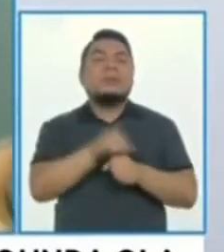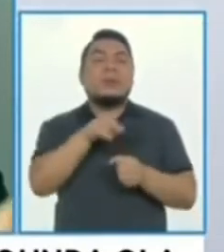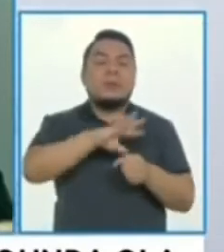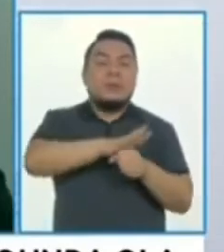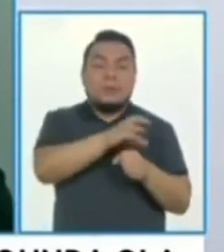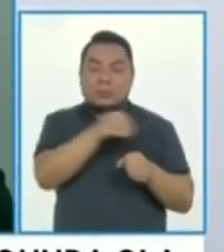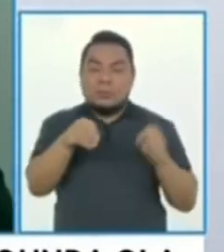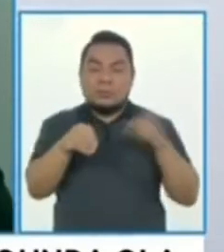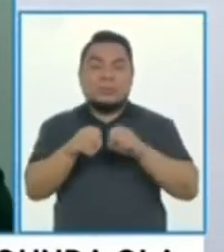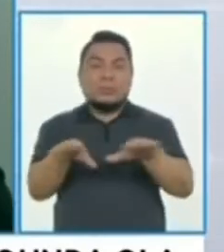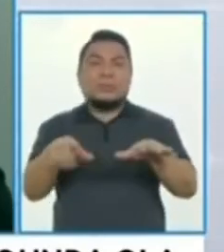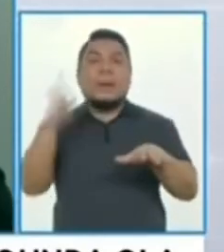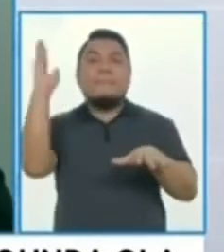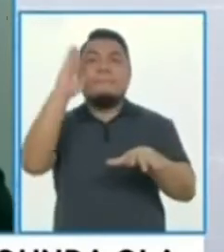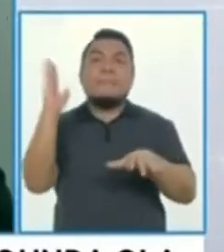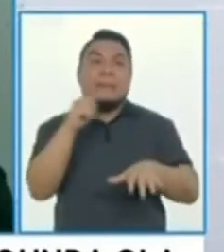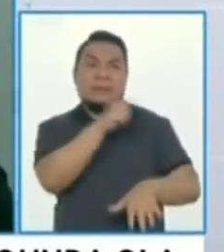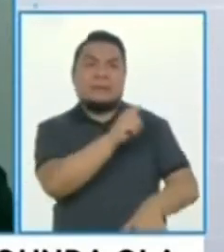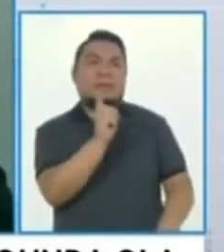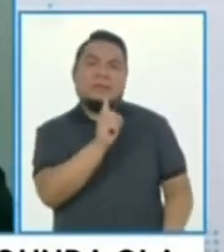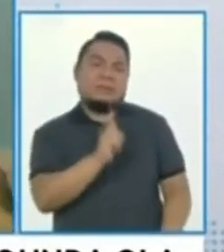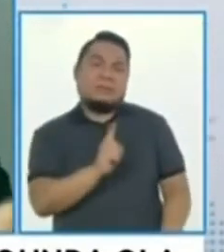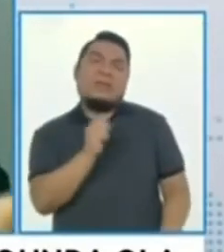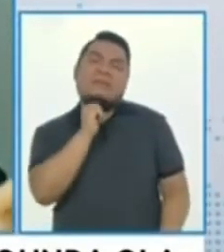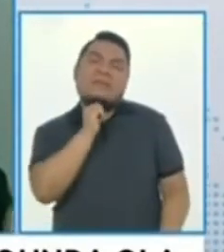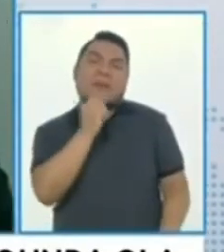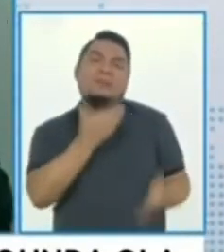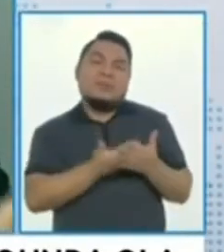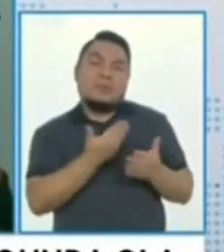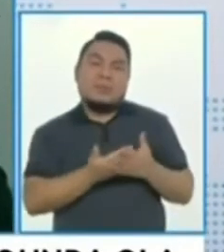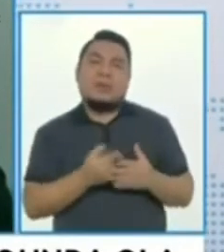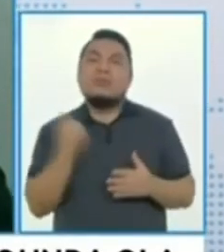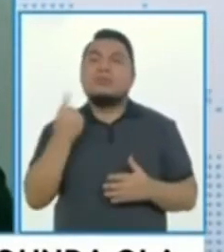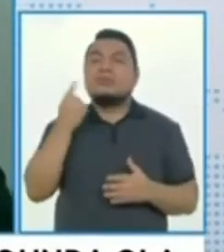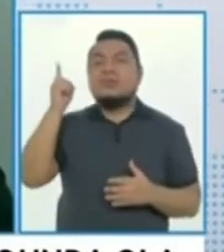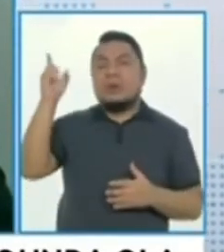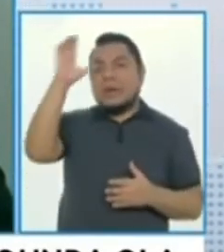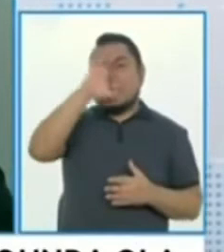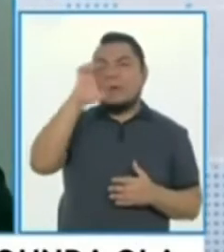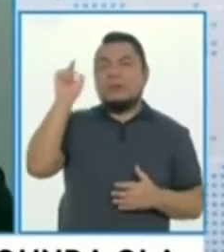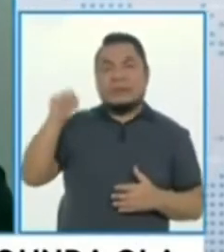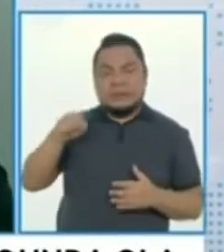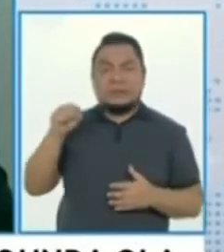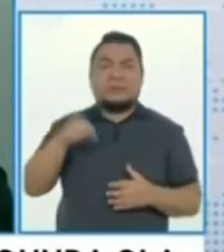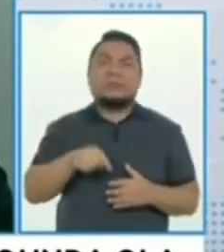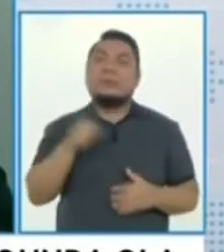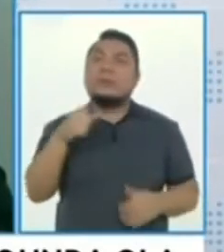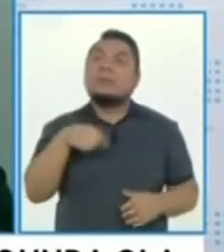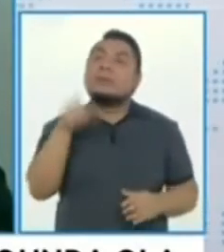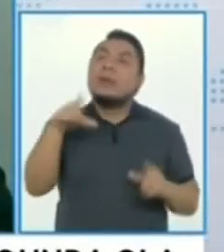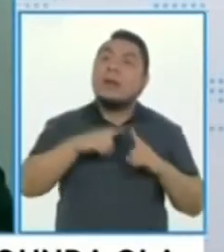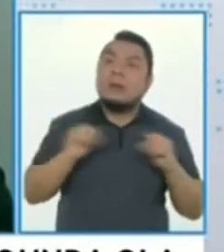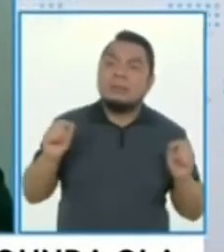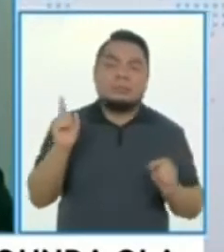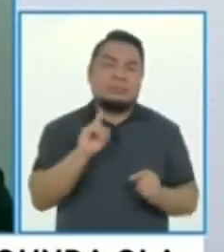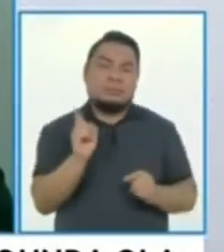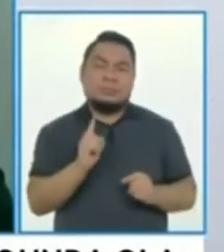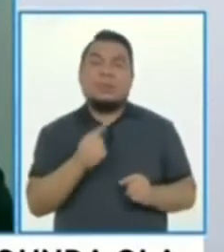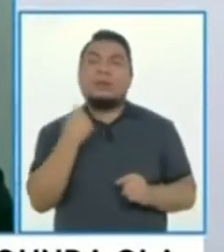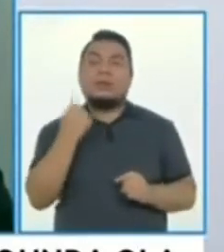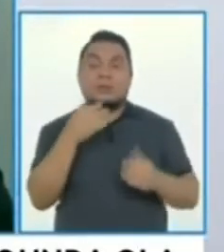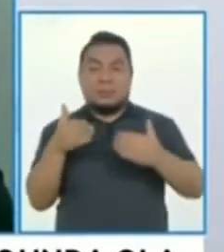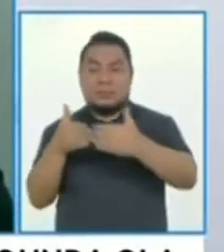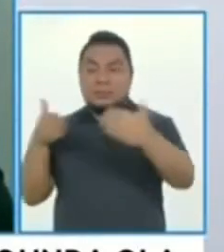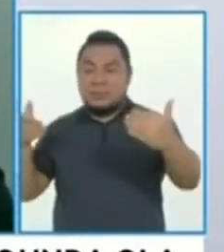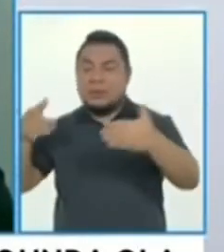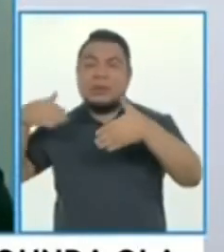el ingreso de la variante de Brasil, pero sí se está conociendo el día de hoy que están ingresando. Todavía, lo que sí se está sabiendo es que por la frontera